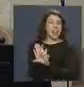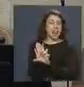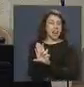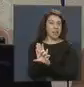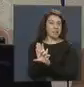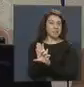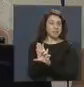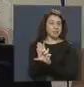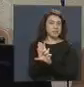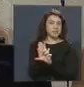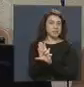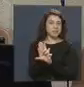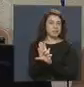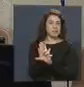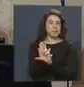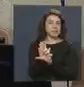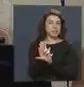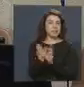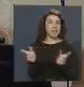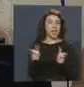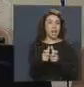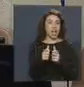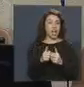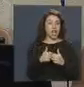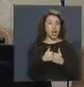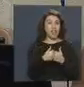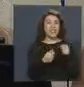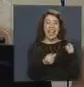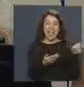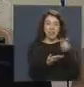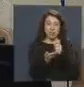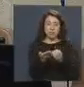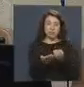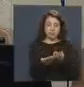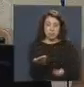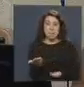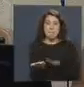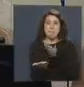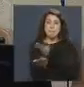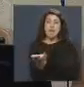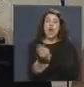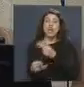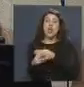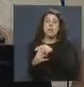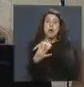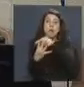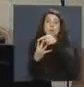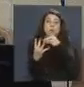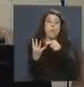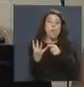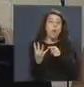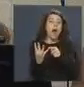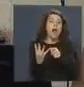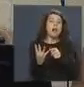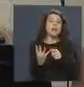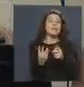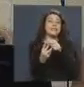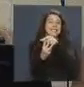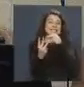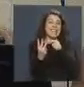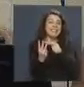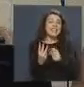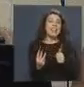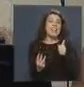ley, que sea el propio Consejo el que propone el nombre del director del INE o la terna